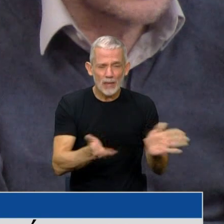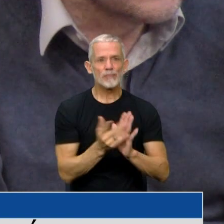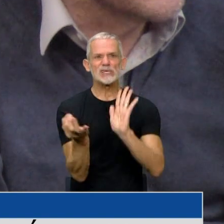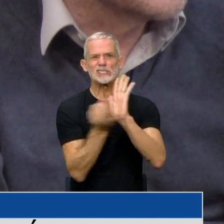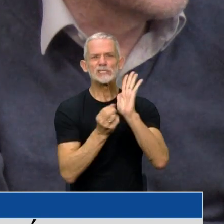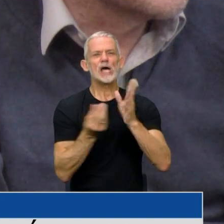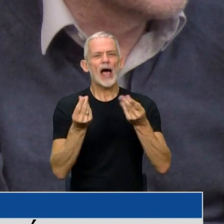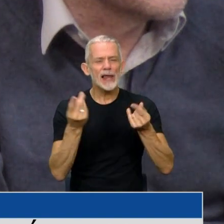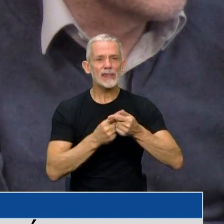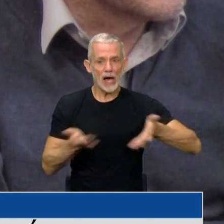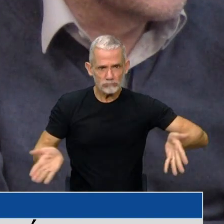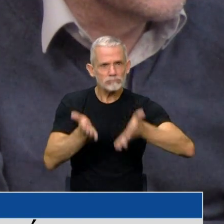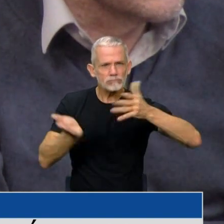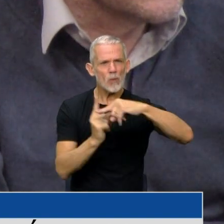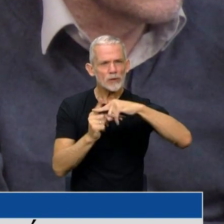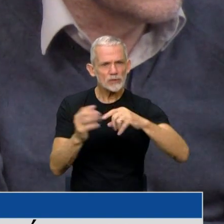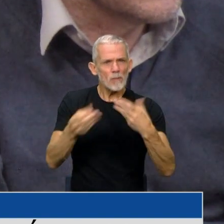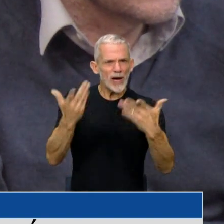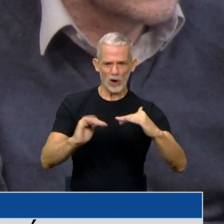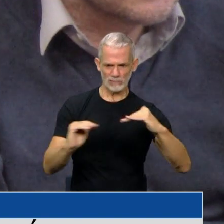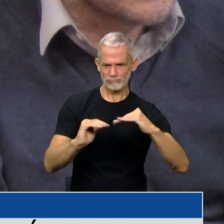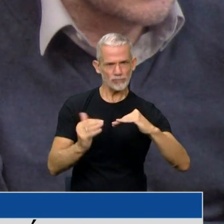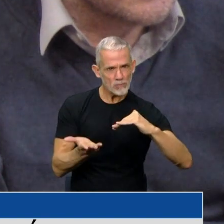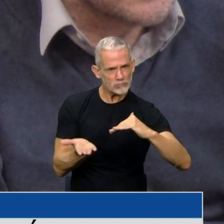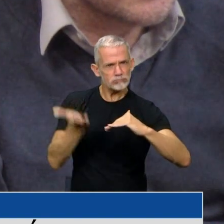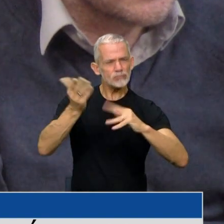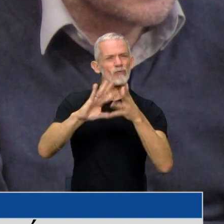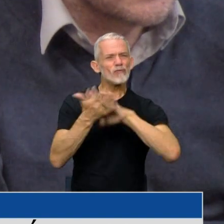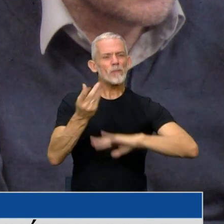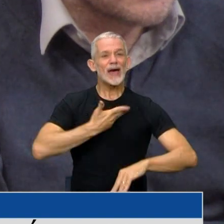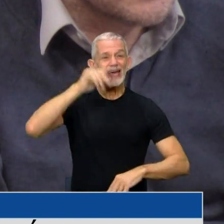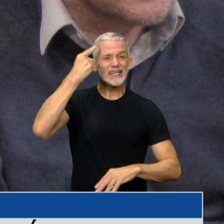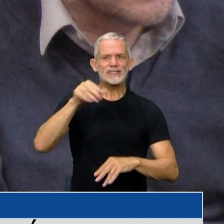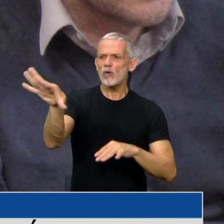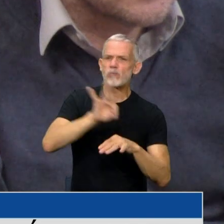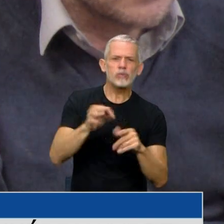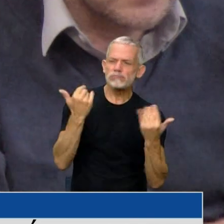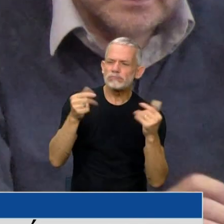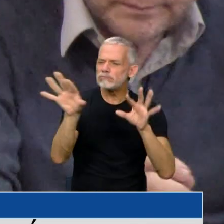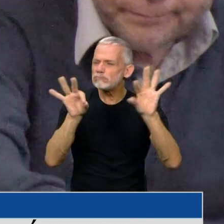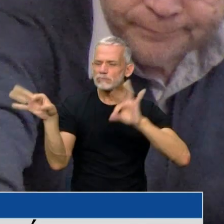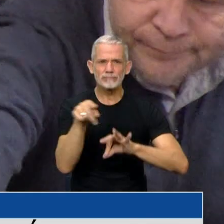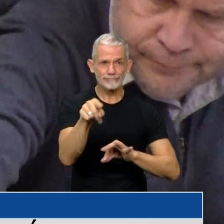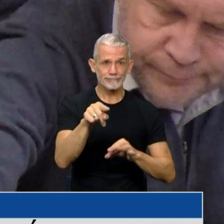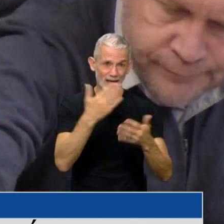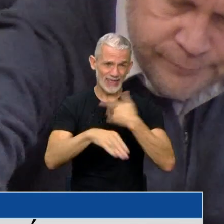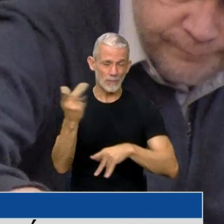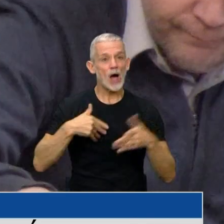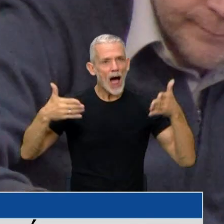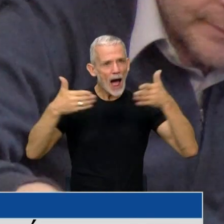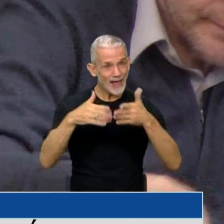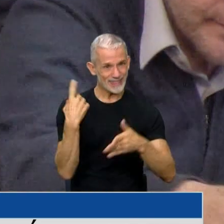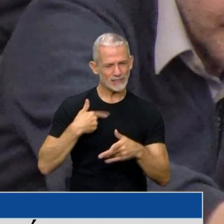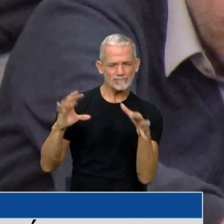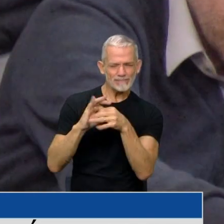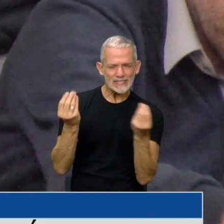calidad, incentivos positivos, mejorar obviamente el modo en que el Estado contrata. Entonces, con ANDIS